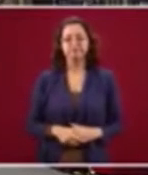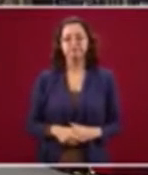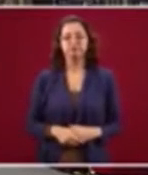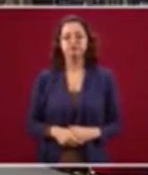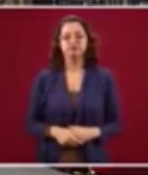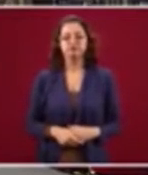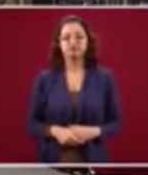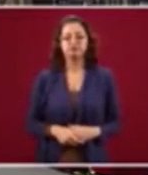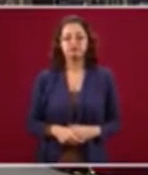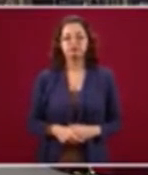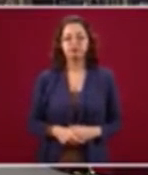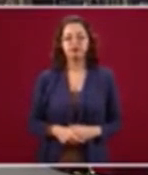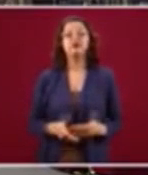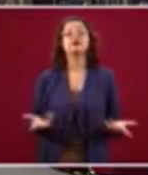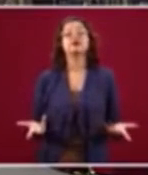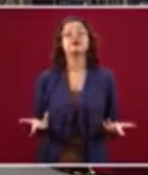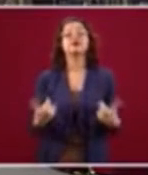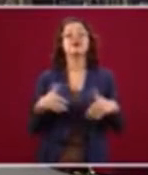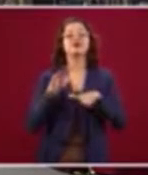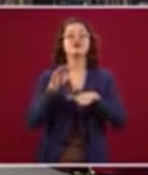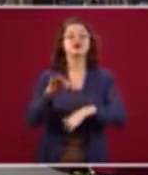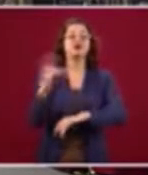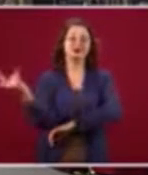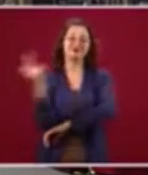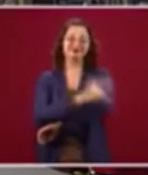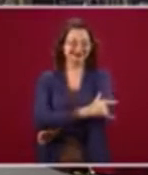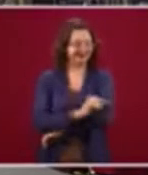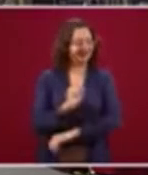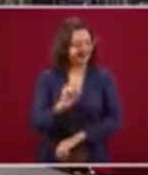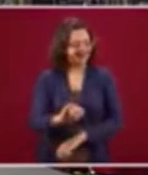Sobre el avión, a ver, sí, porque